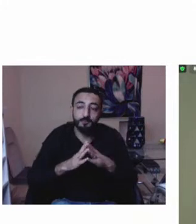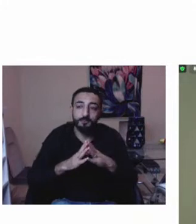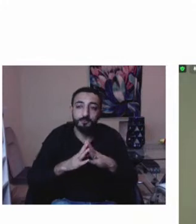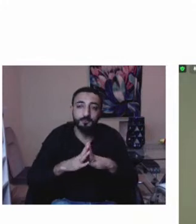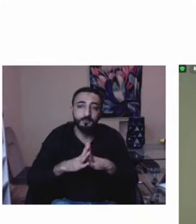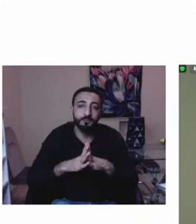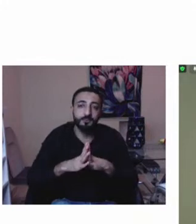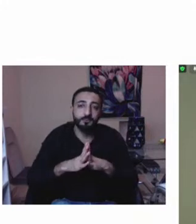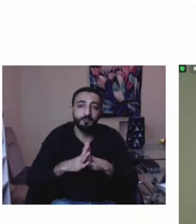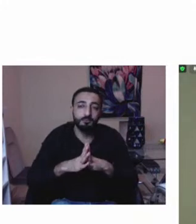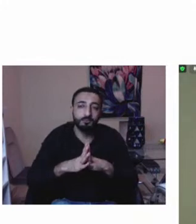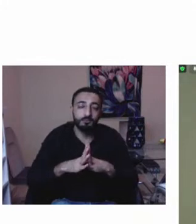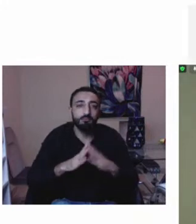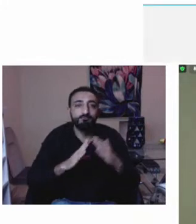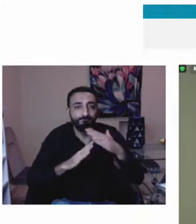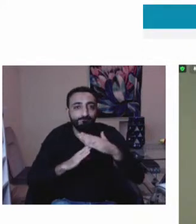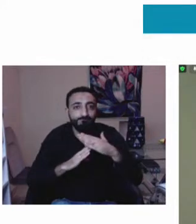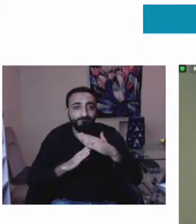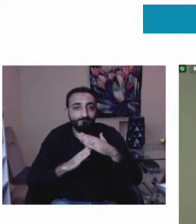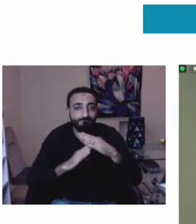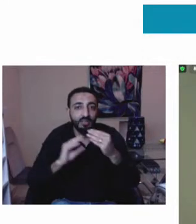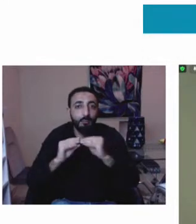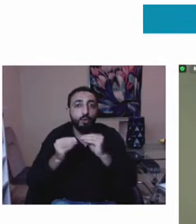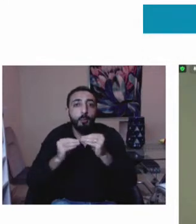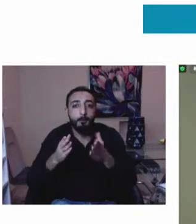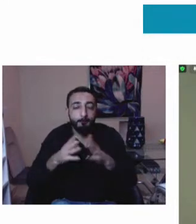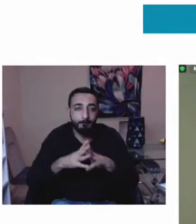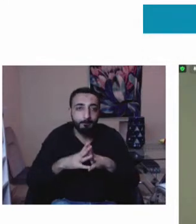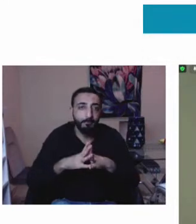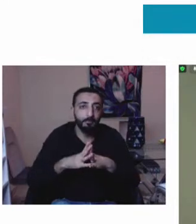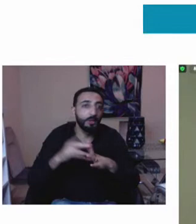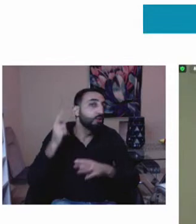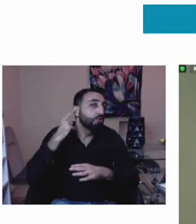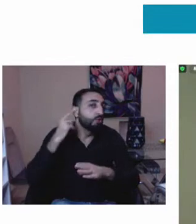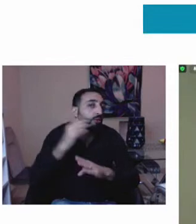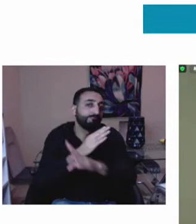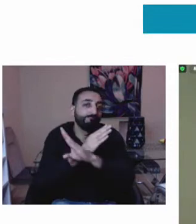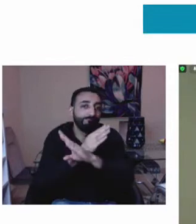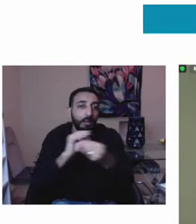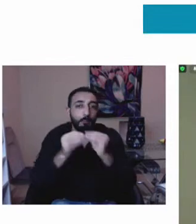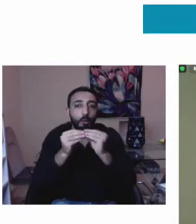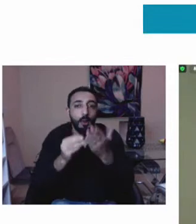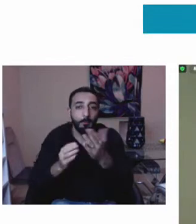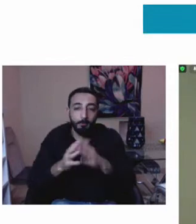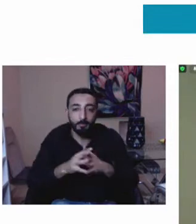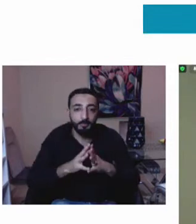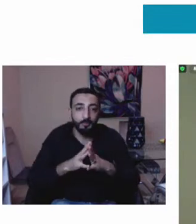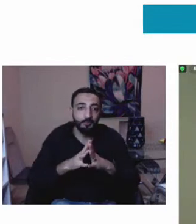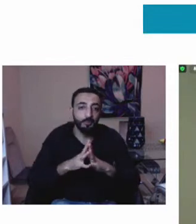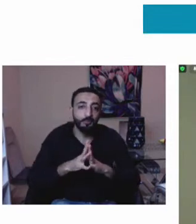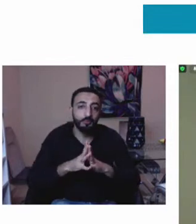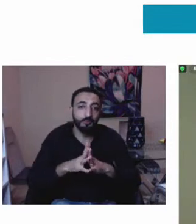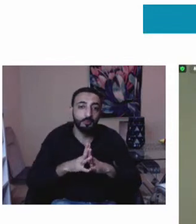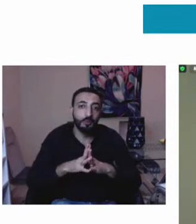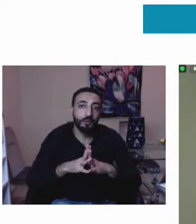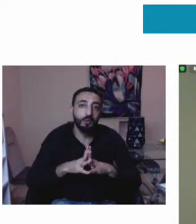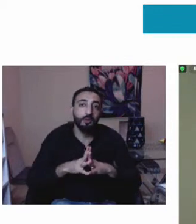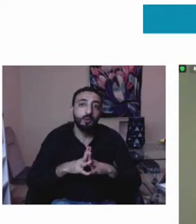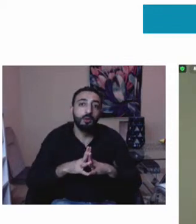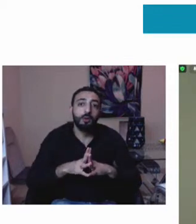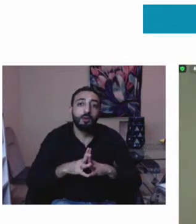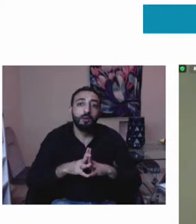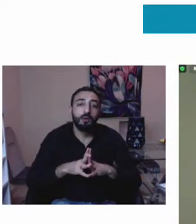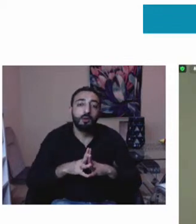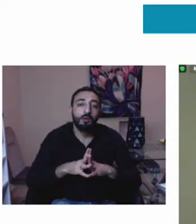Las resoluciones del Consejo de Seguridad 2250, 2419, 2535, encabezadas por Francia y la